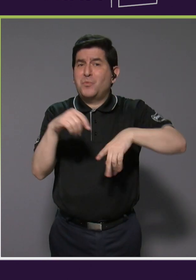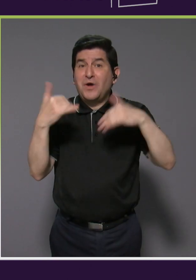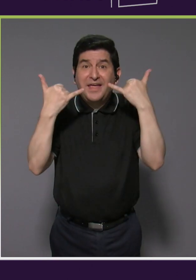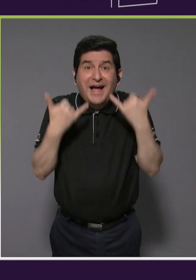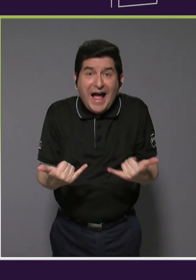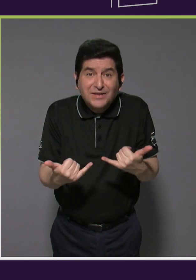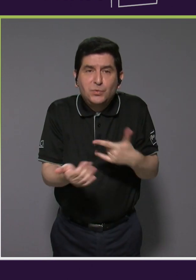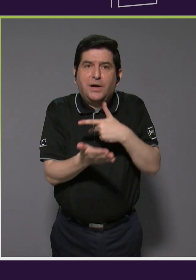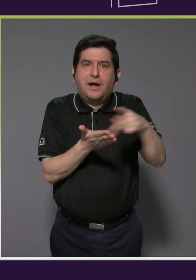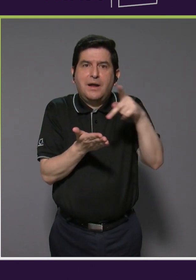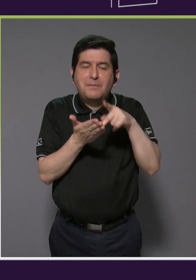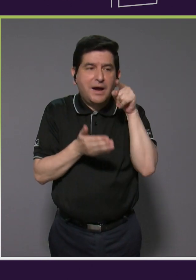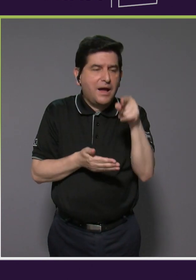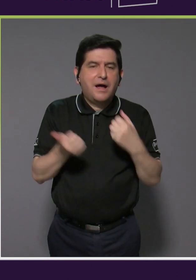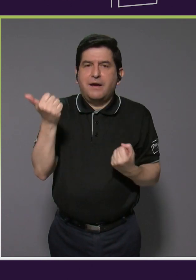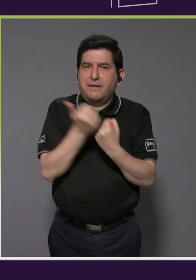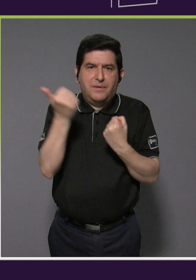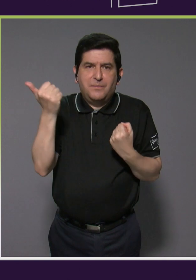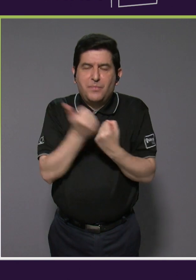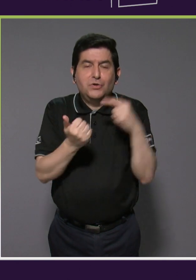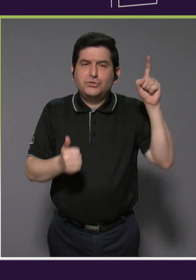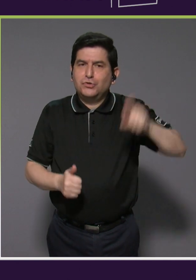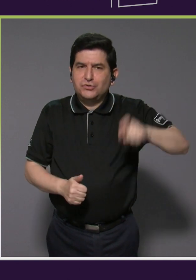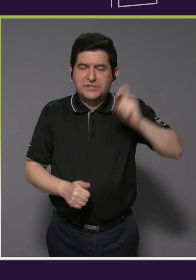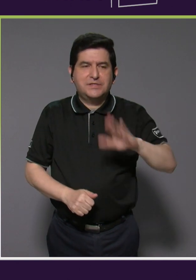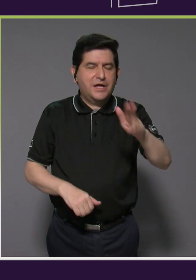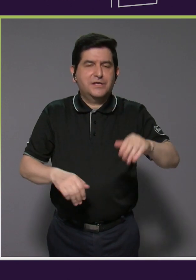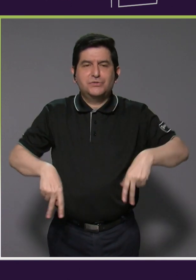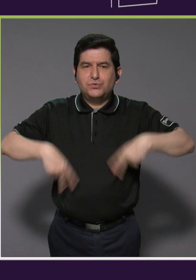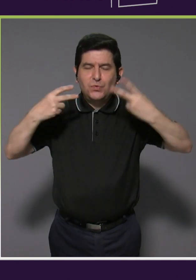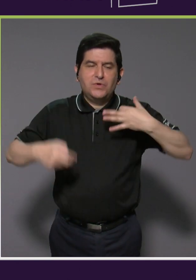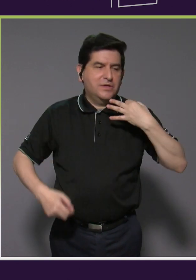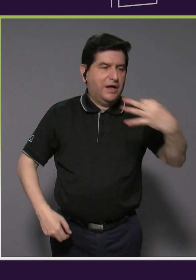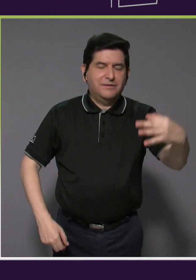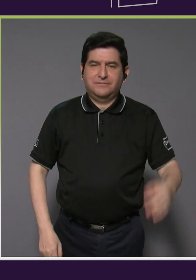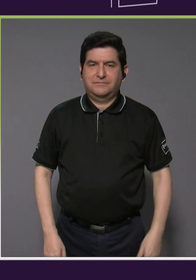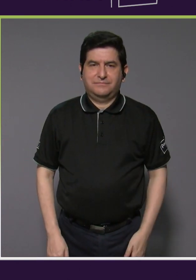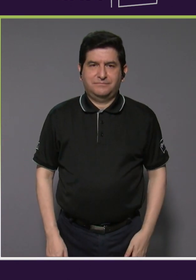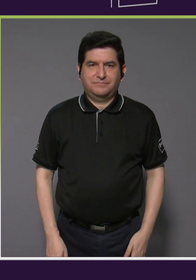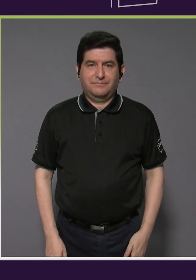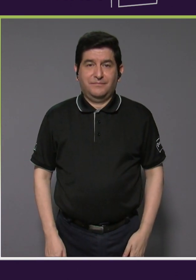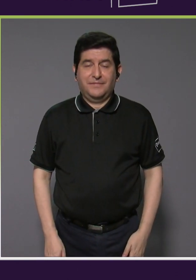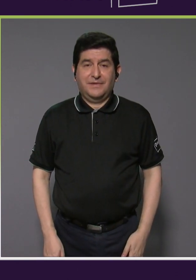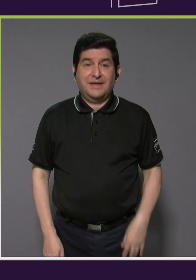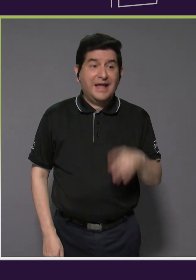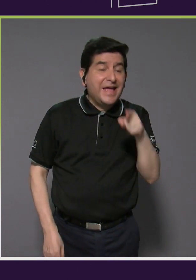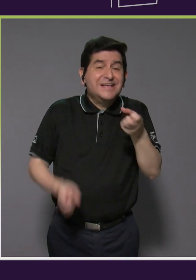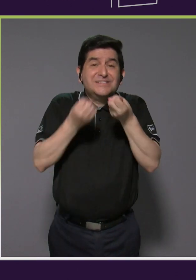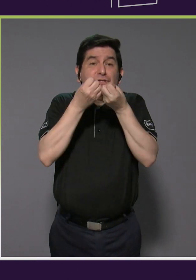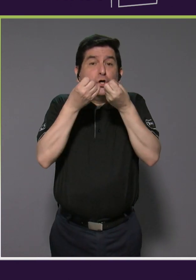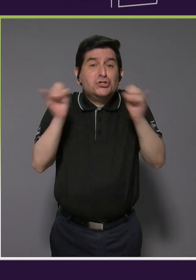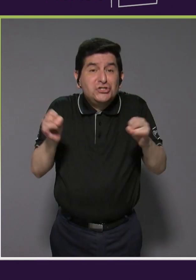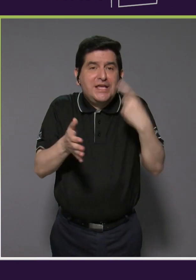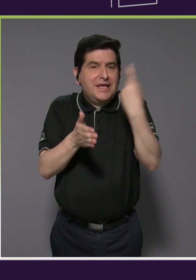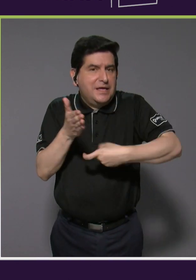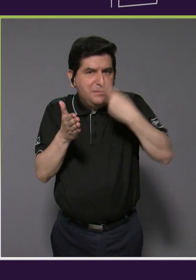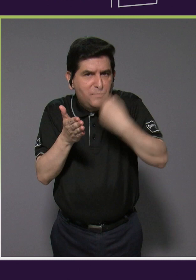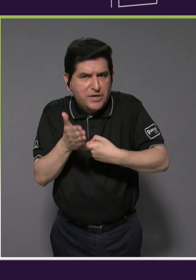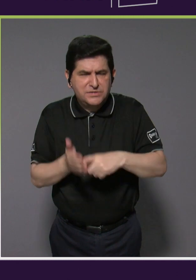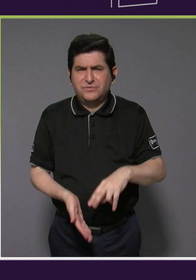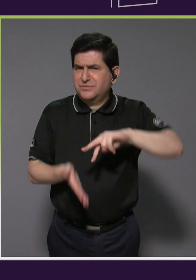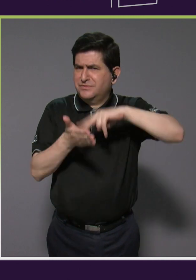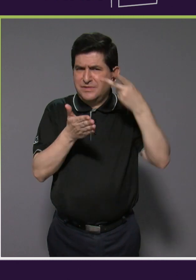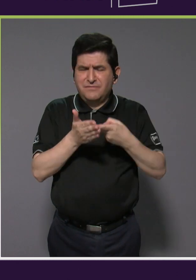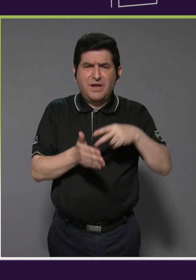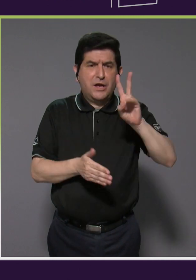actualmente costearse estos apoyos que son indispensables para su día a día, y eso es sin contar con impuestos. ¿Qué representaría que